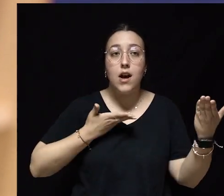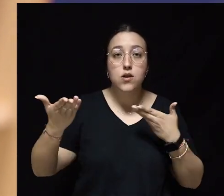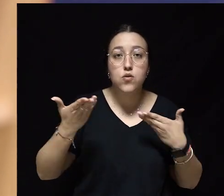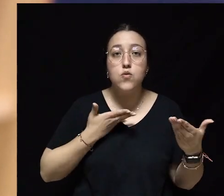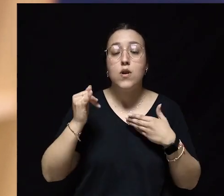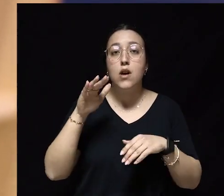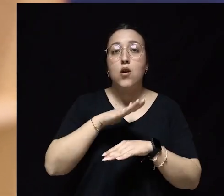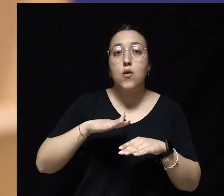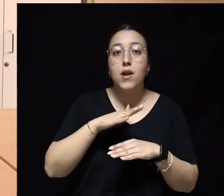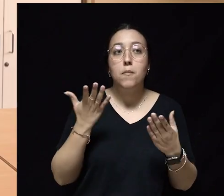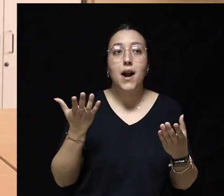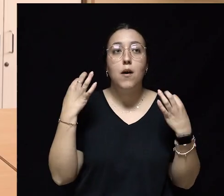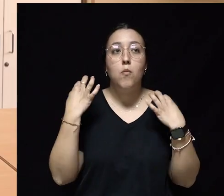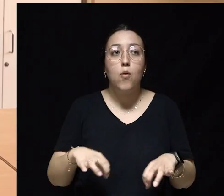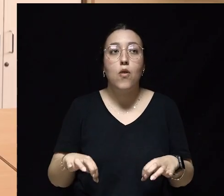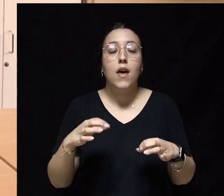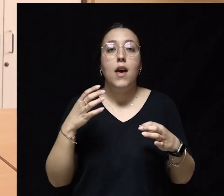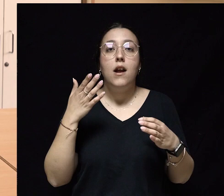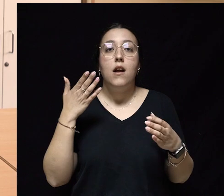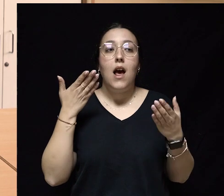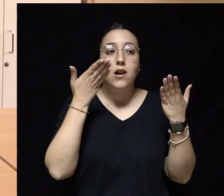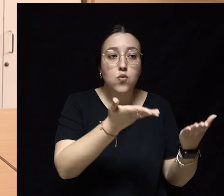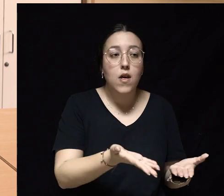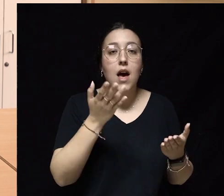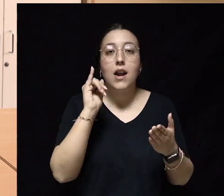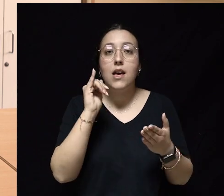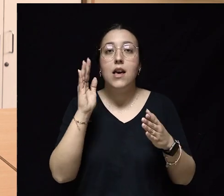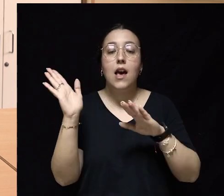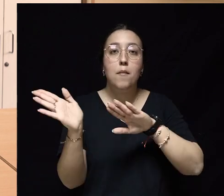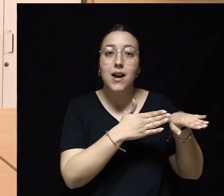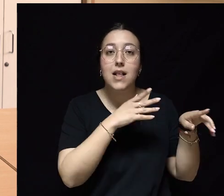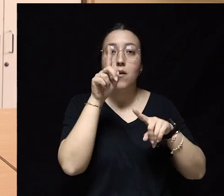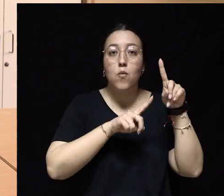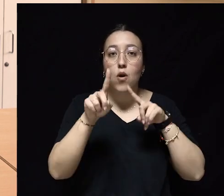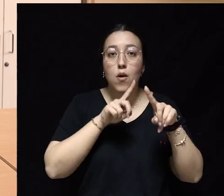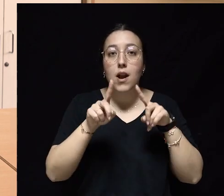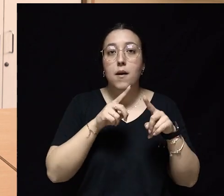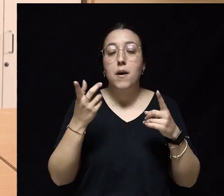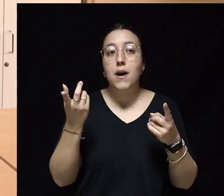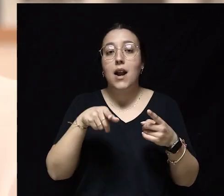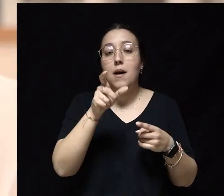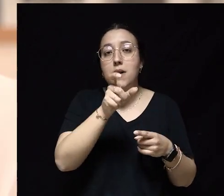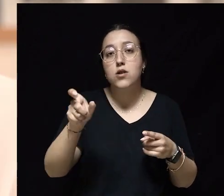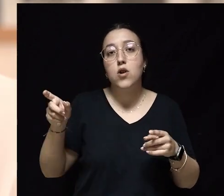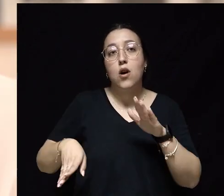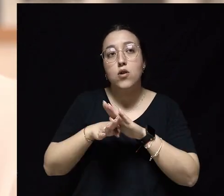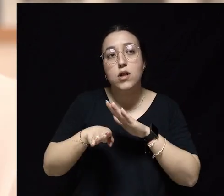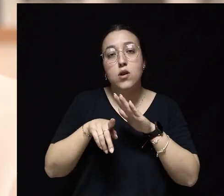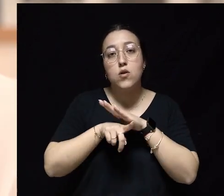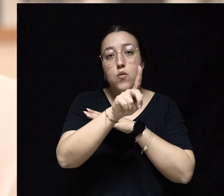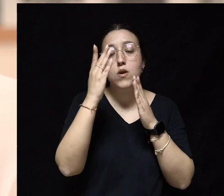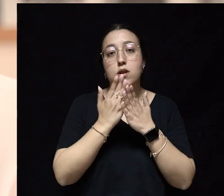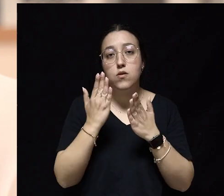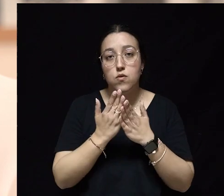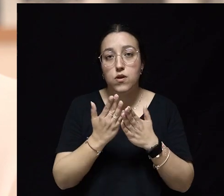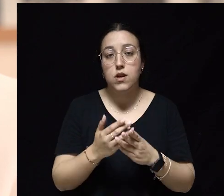a entidades locales, para poder mitigar esta problemática que todavía a día de